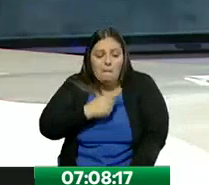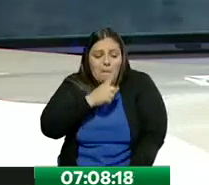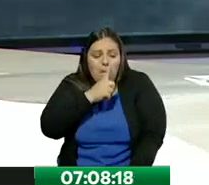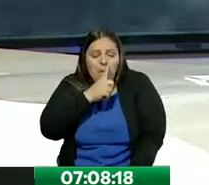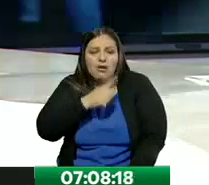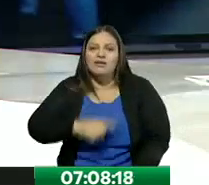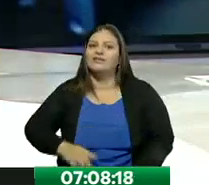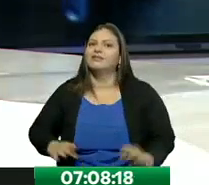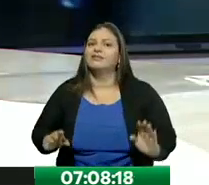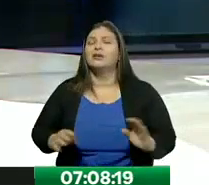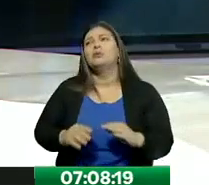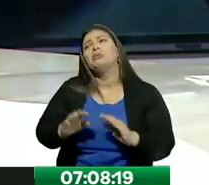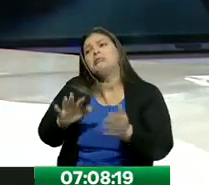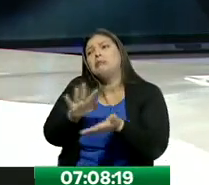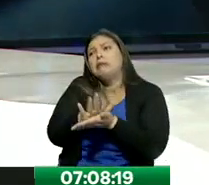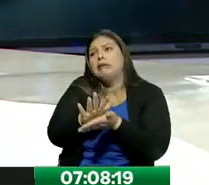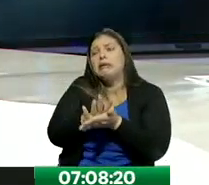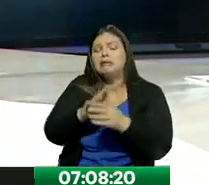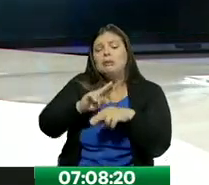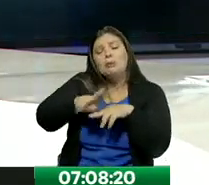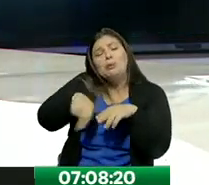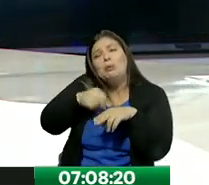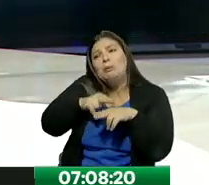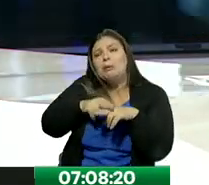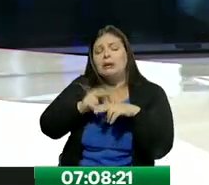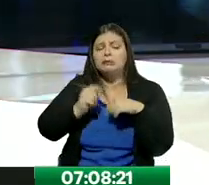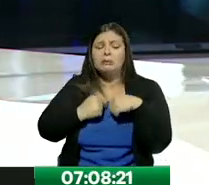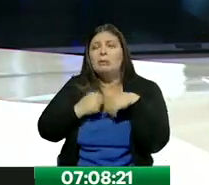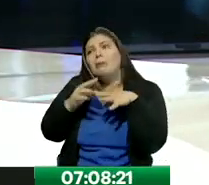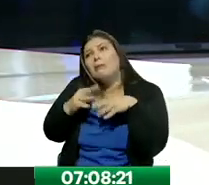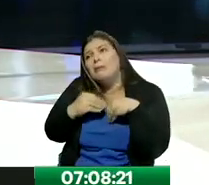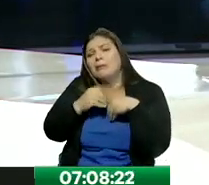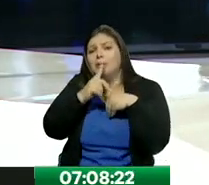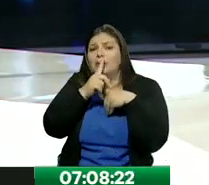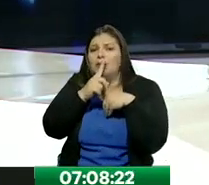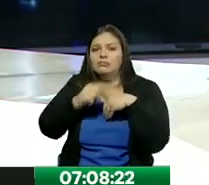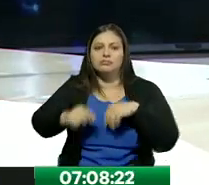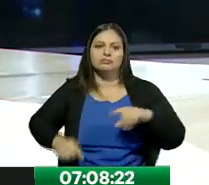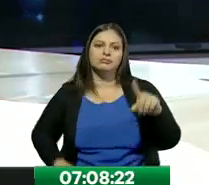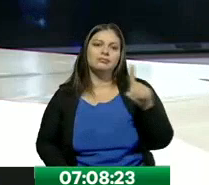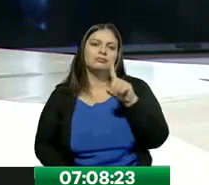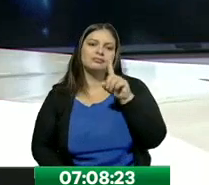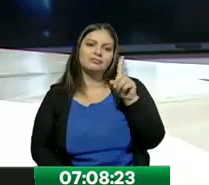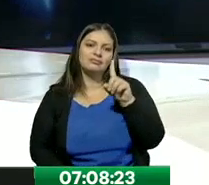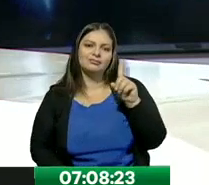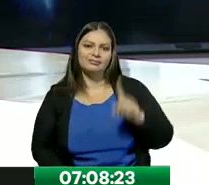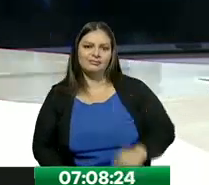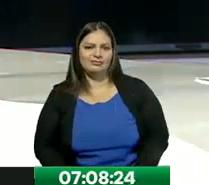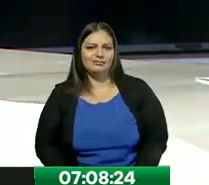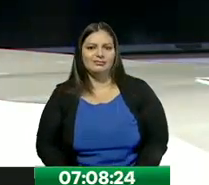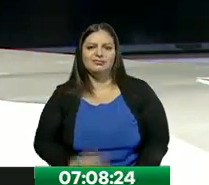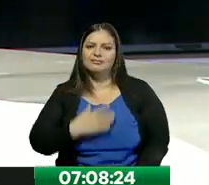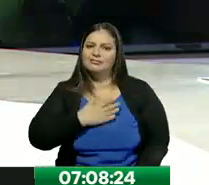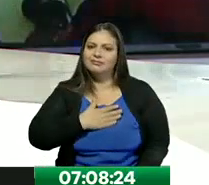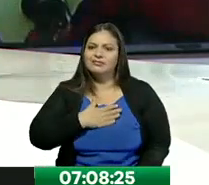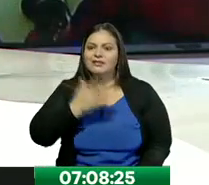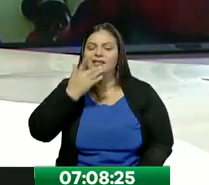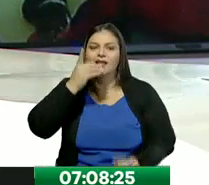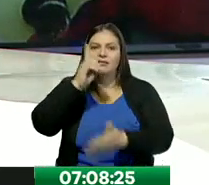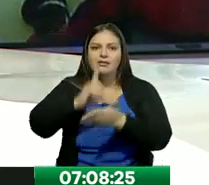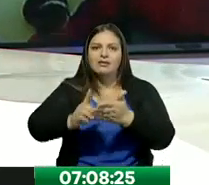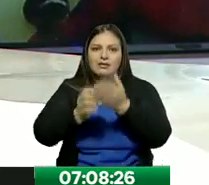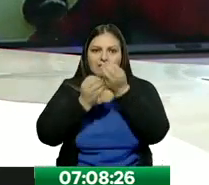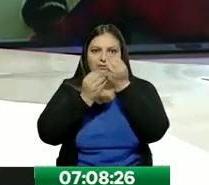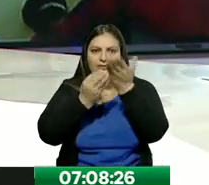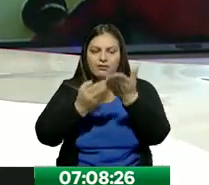creen que es normal, es una situación normal. Yo sí, repito, nosotros somos los encargados para enrumbar esto, ¿no? Y tienen ustedes,